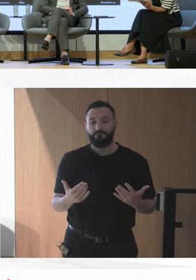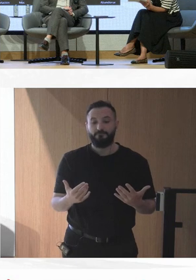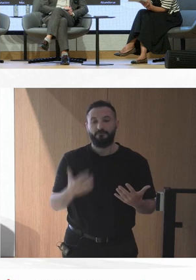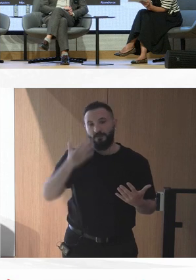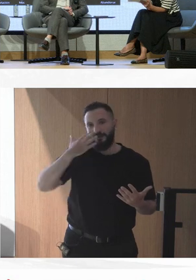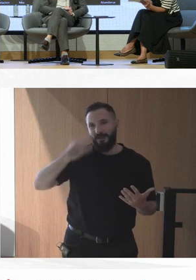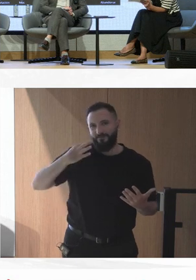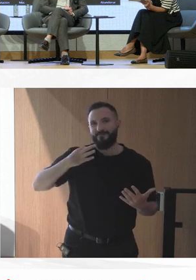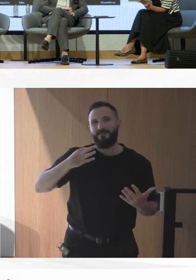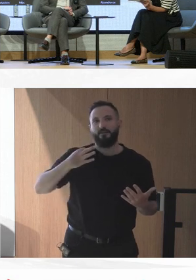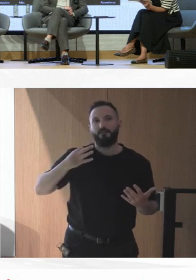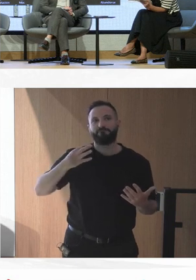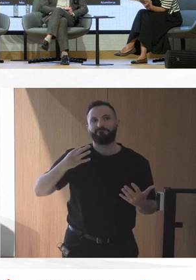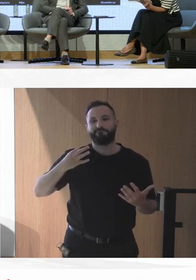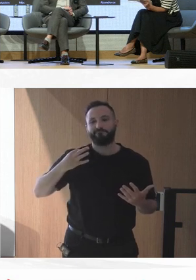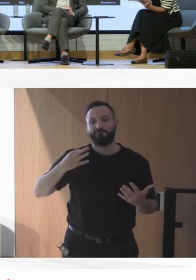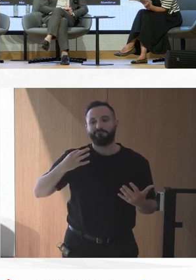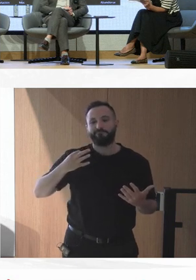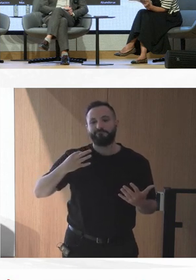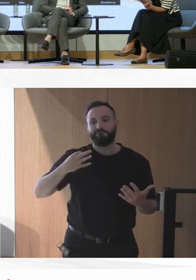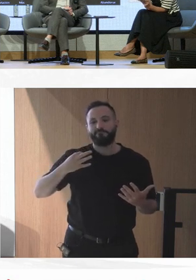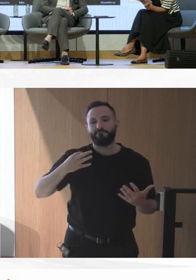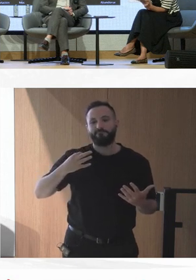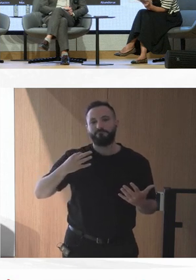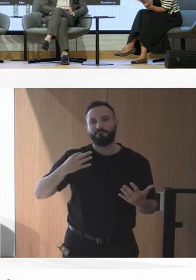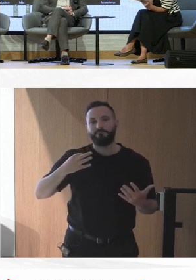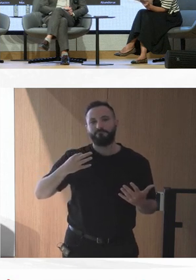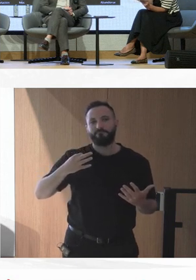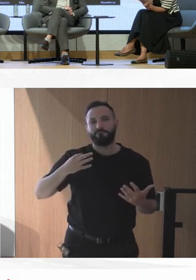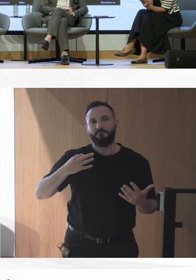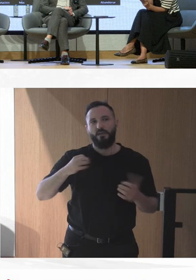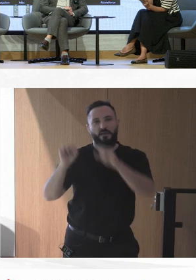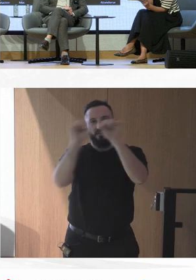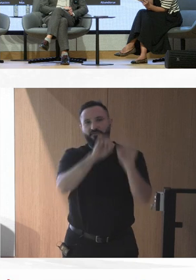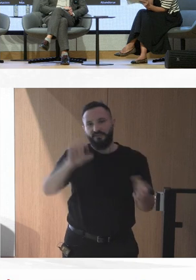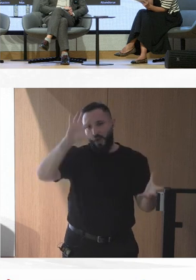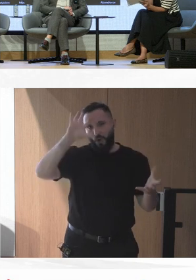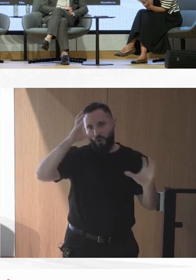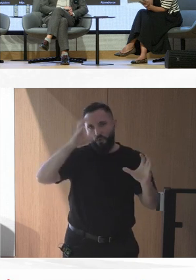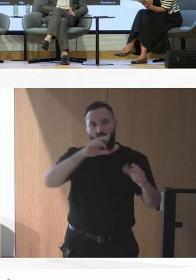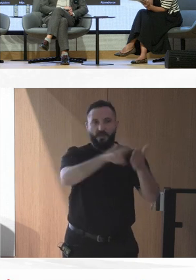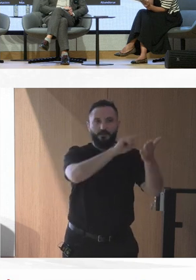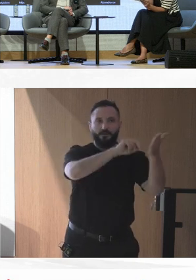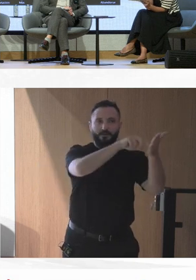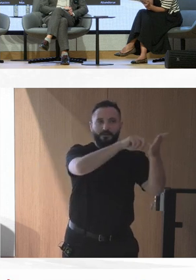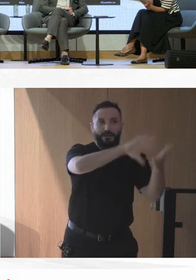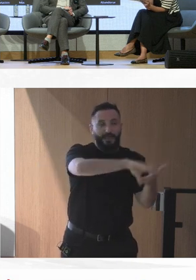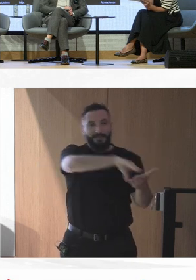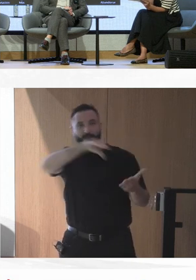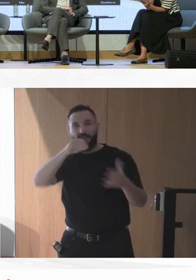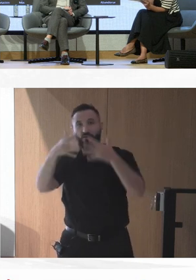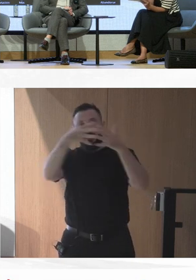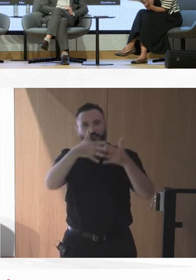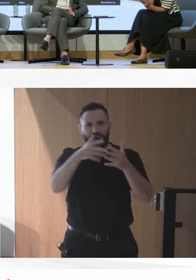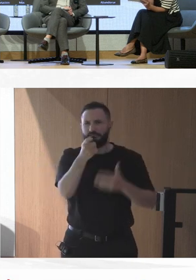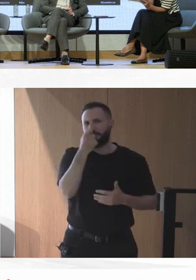muy poca integración de la interpretación de la defensa de insanidad de la CRPD en Estados Unidos. Y yo